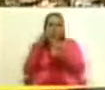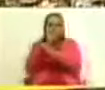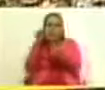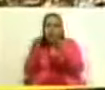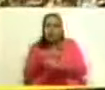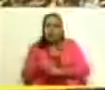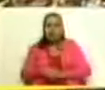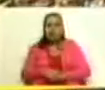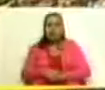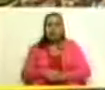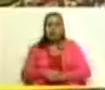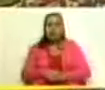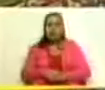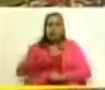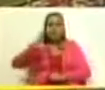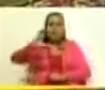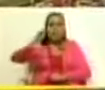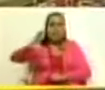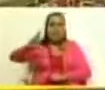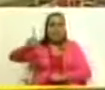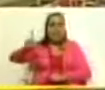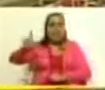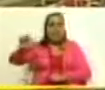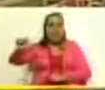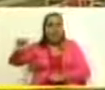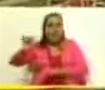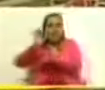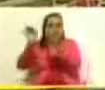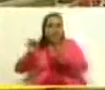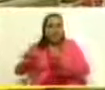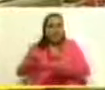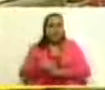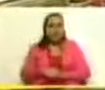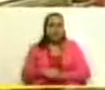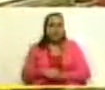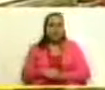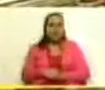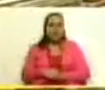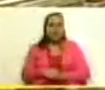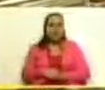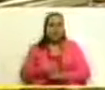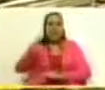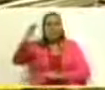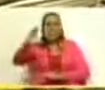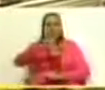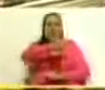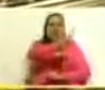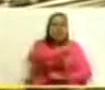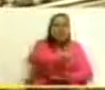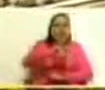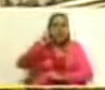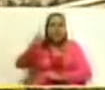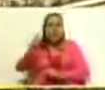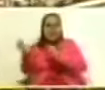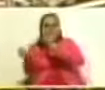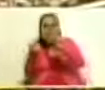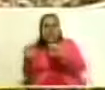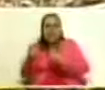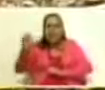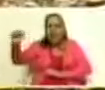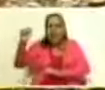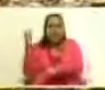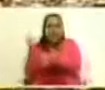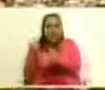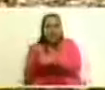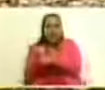método CDA, el método CDA, consulta, debate, acción. Con el pueblo